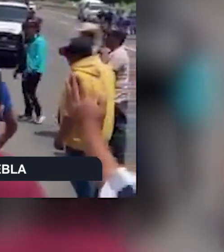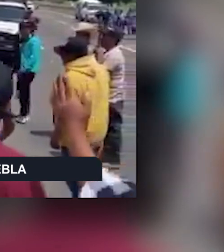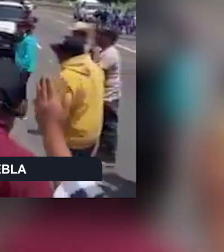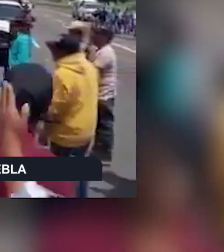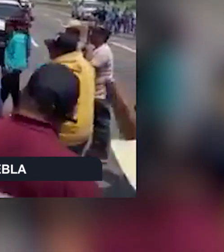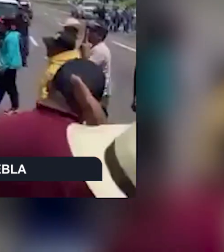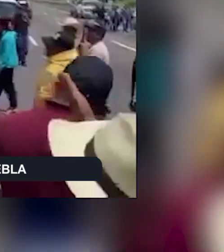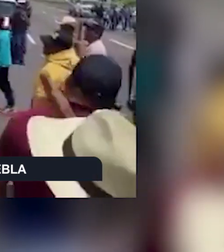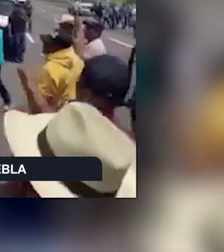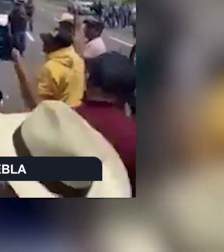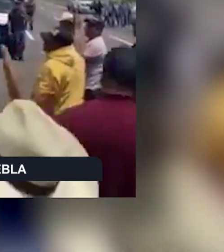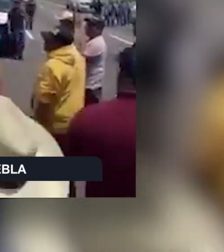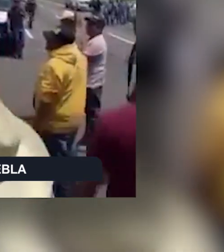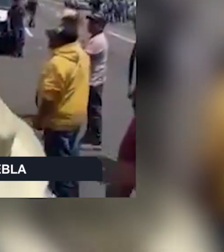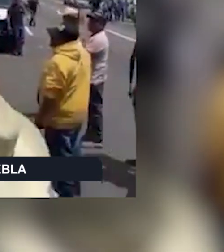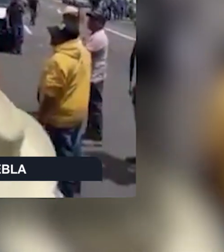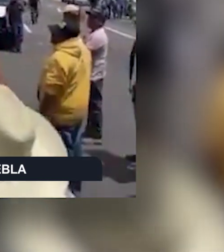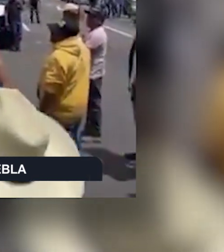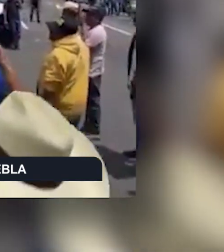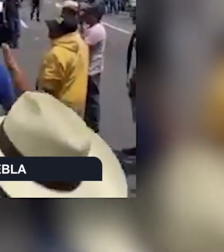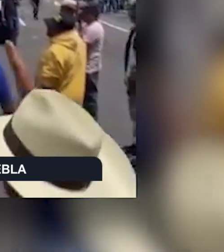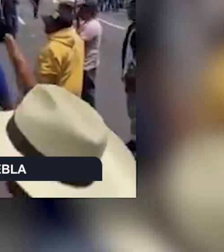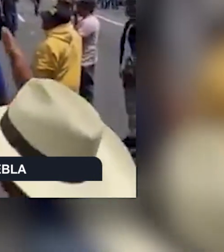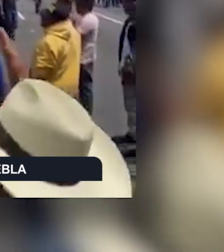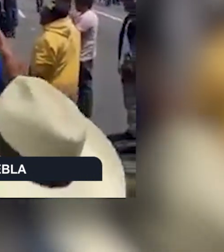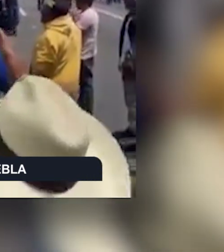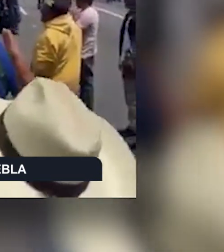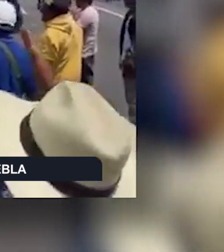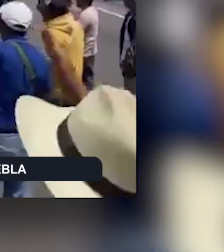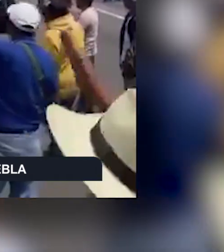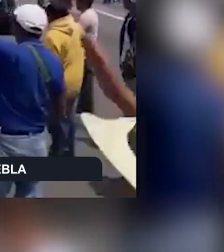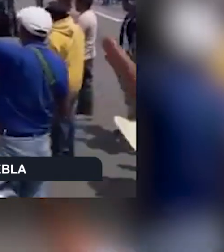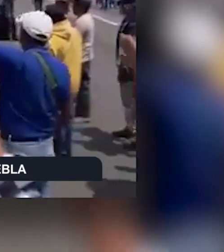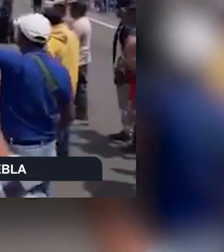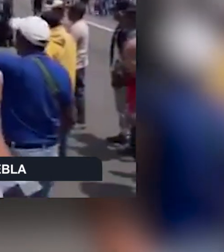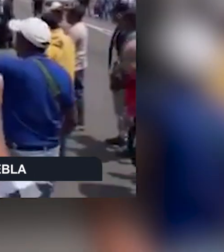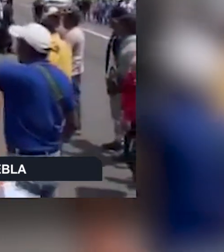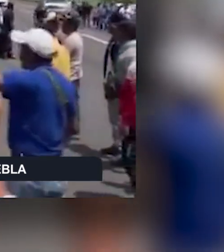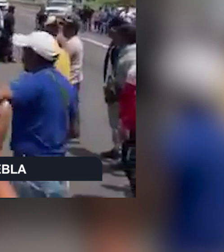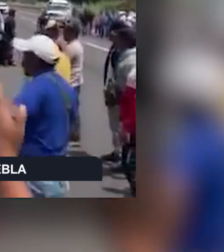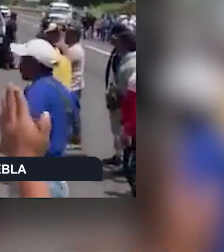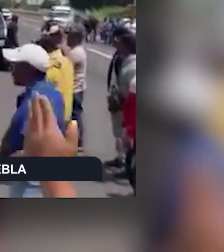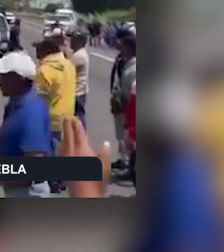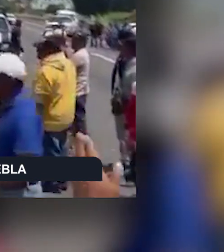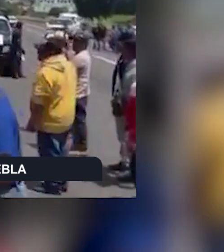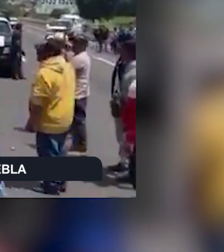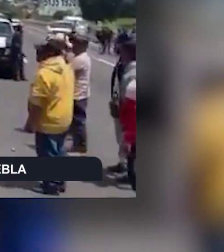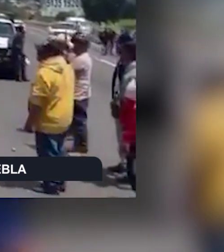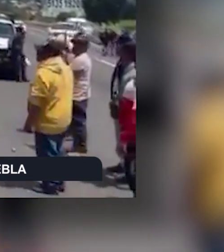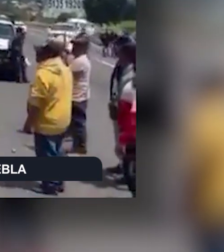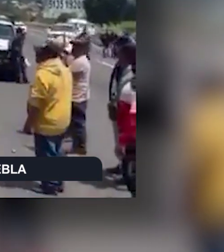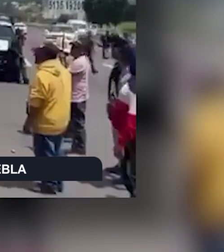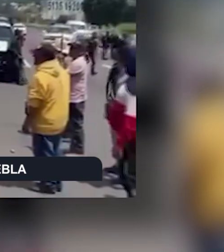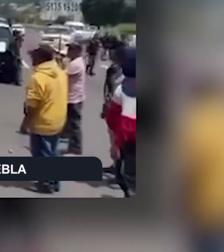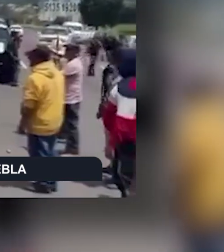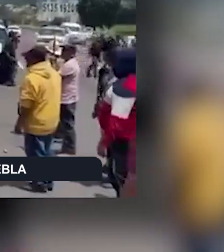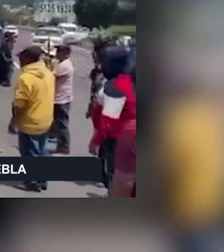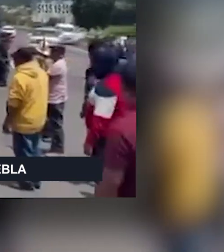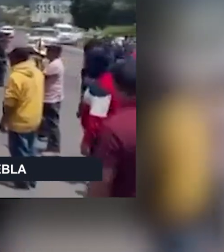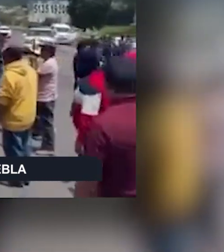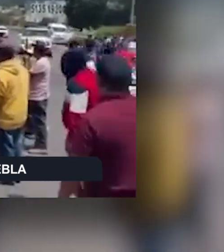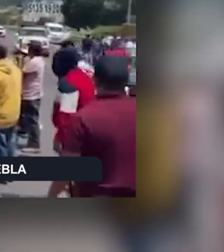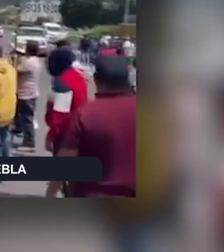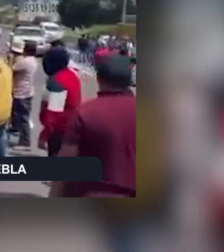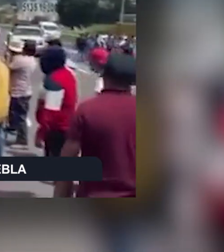se cuentan con los recursos necesarios para cumplir con los pagos a los campesinos las tensiones persisten los abogados de los ejidatarios